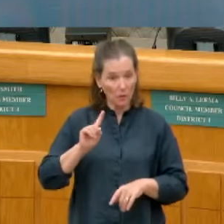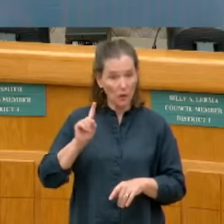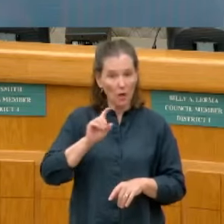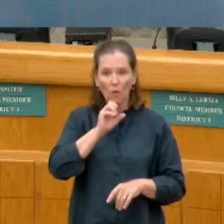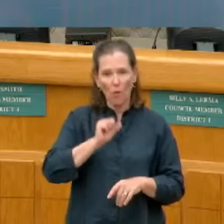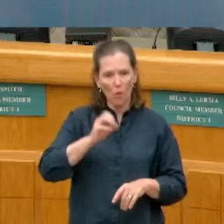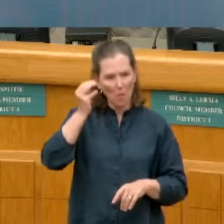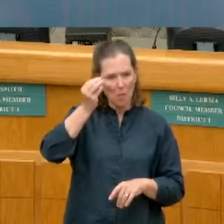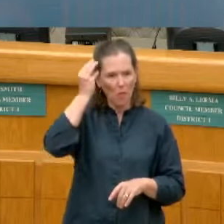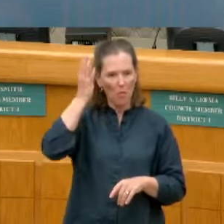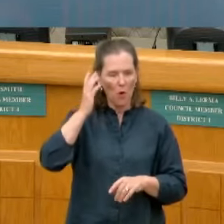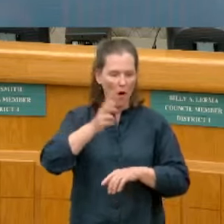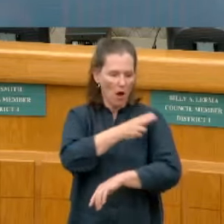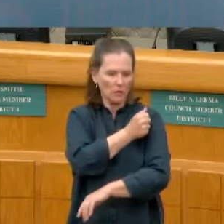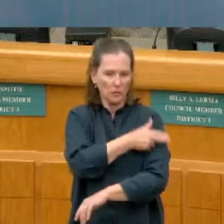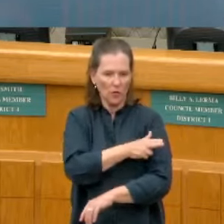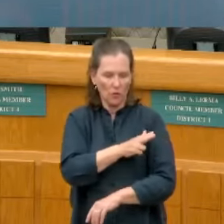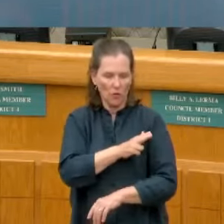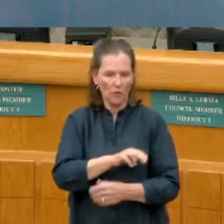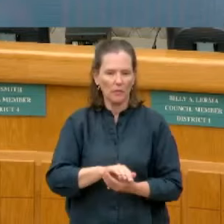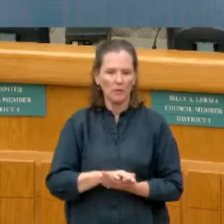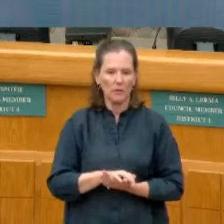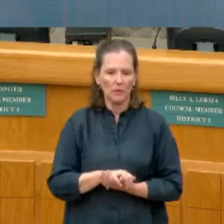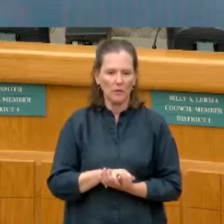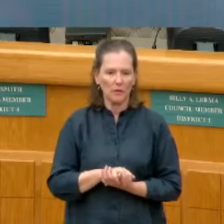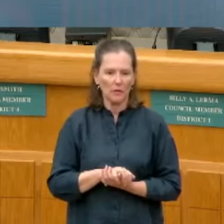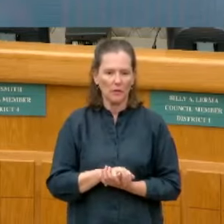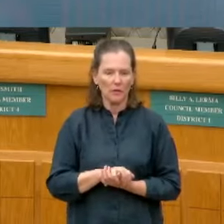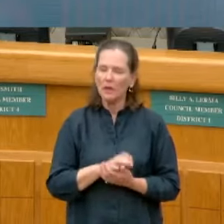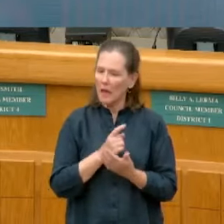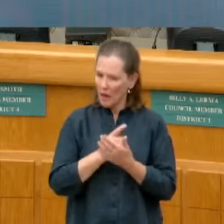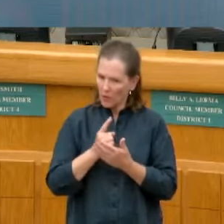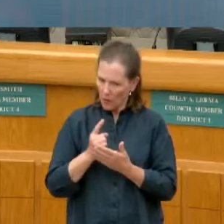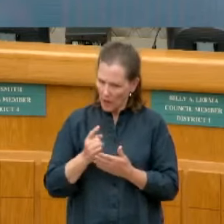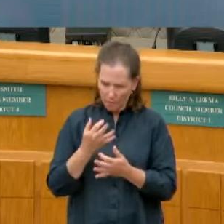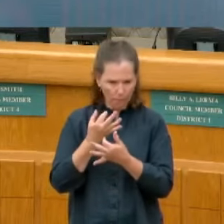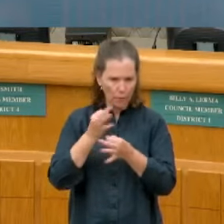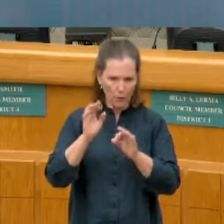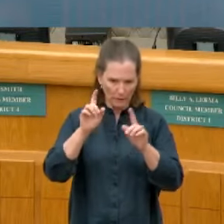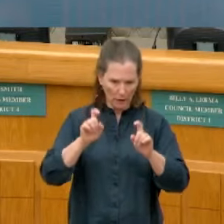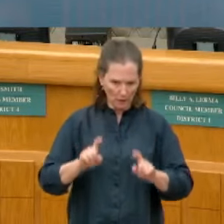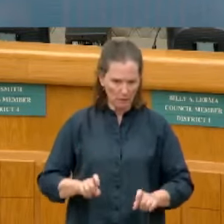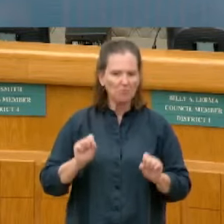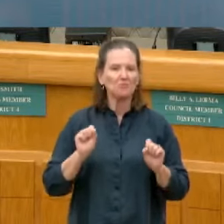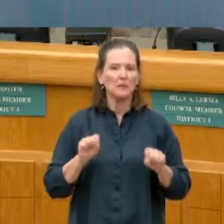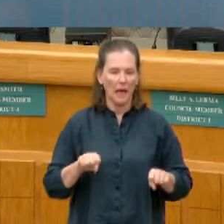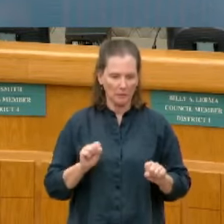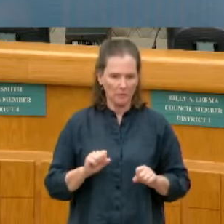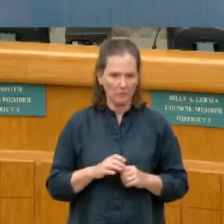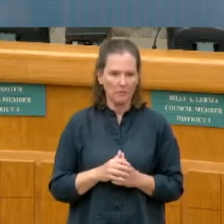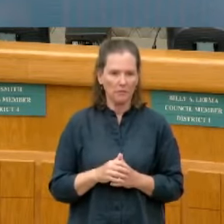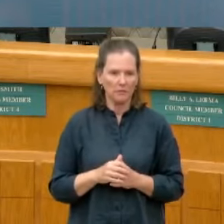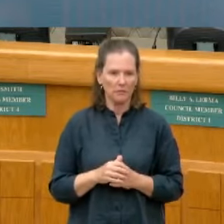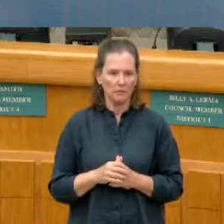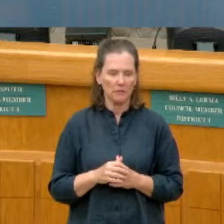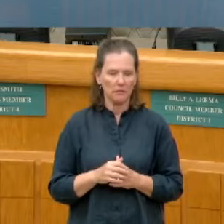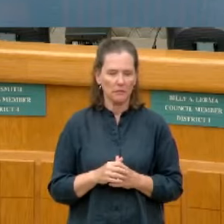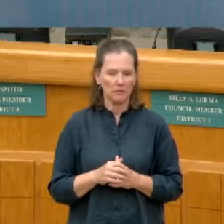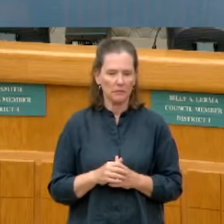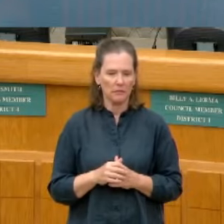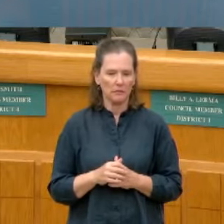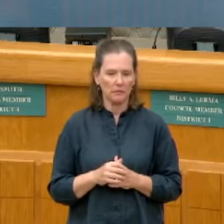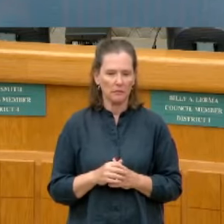y está experimentando síntomas leves, posiblemente califique para una infusión rápida Regen-Cov en el mismo lugar. Esta infusión solo se